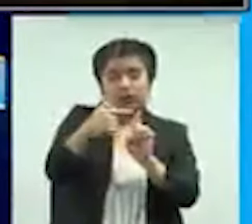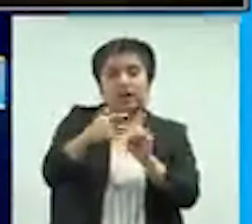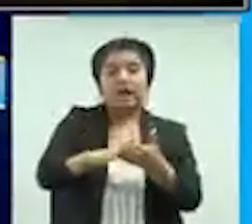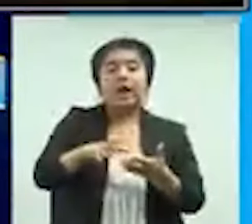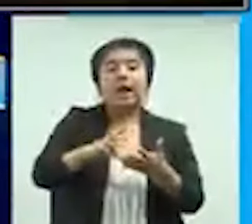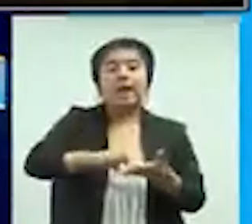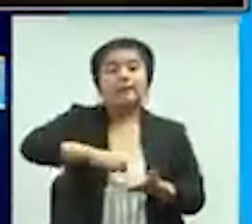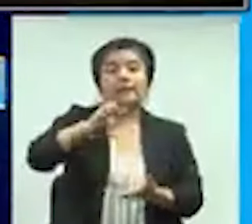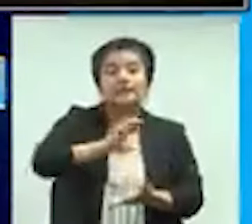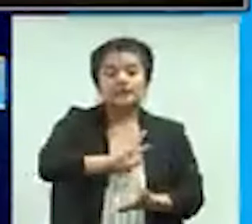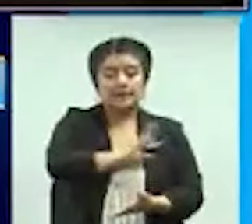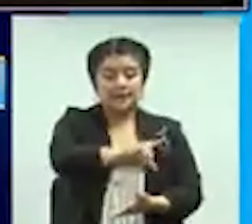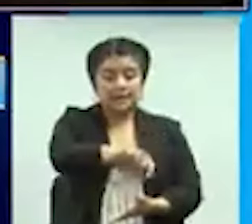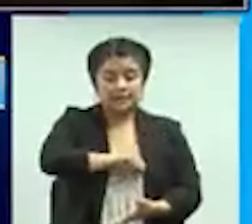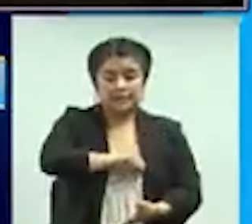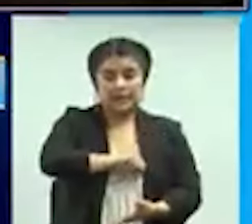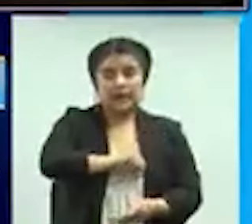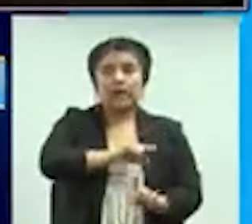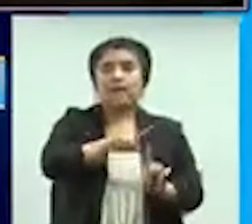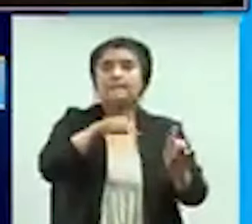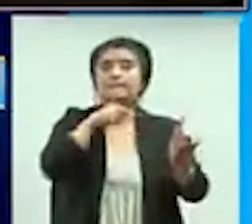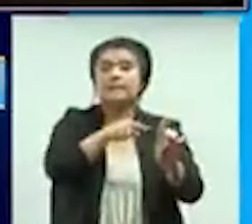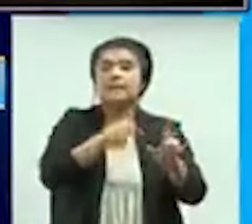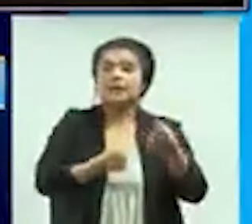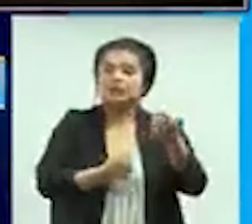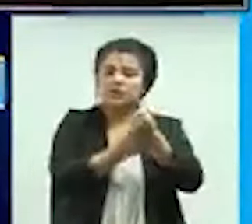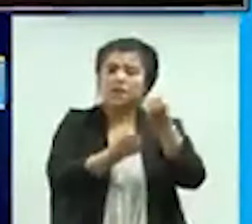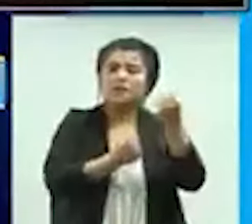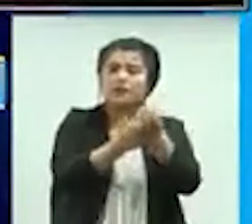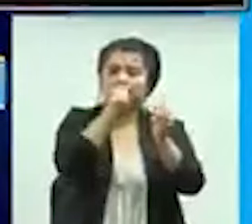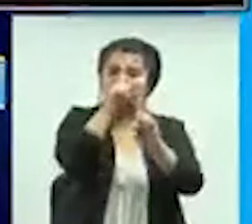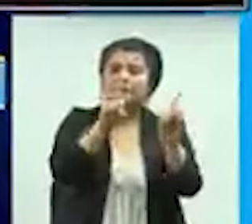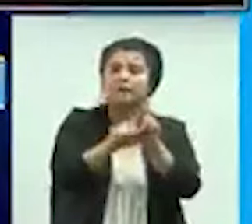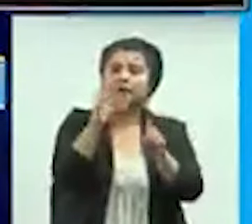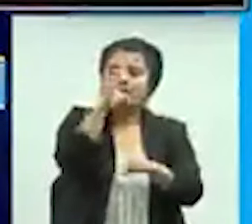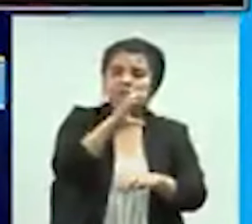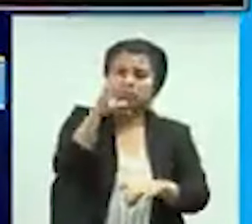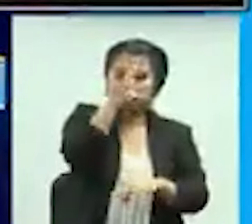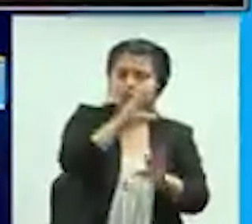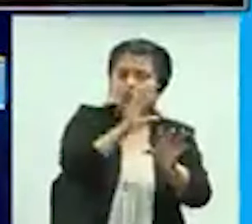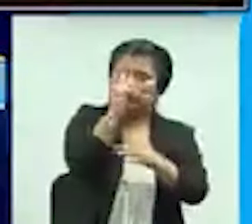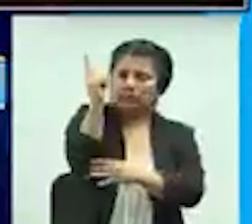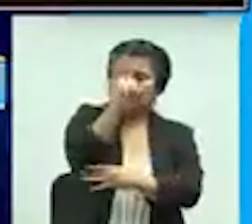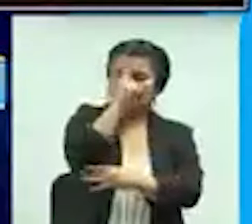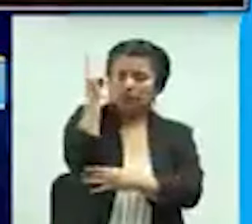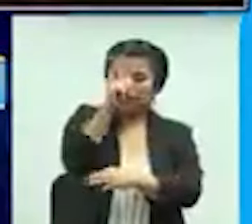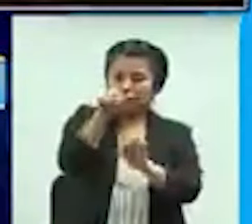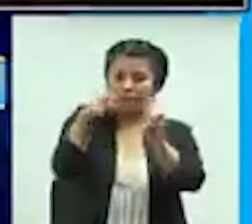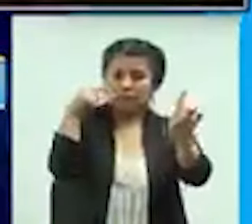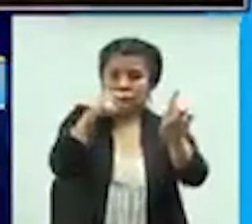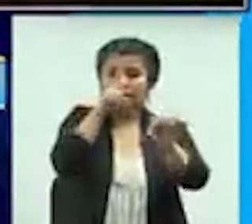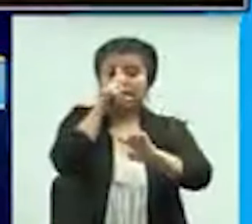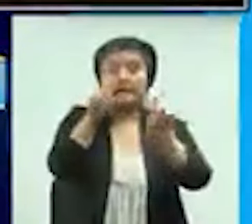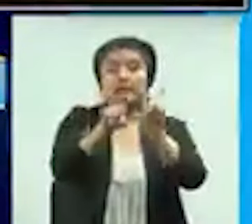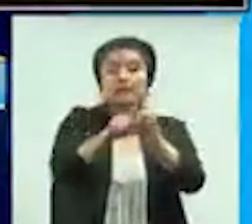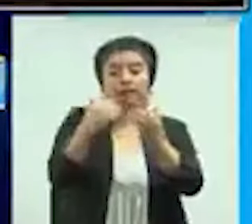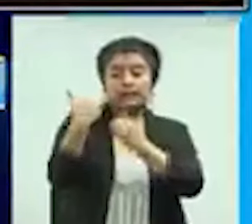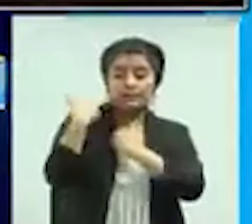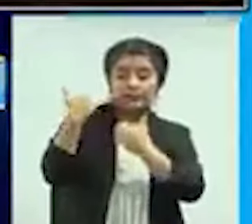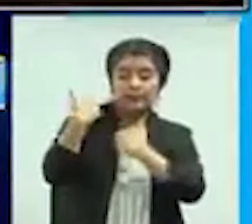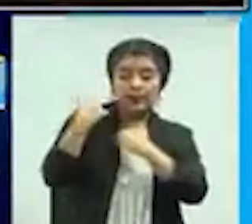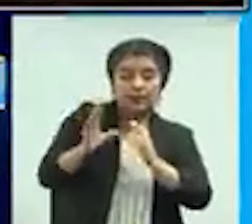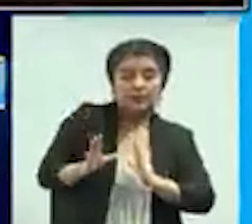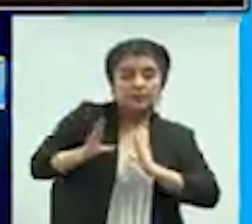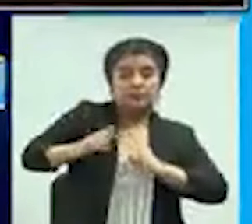palestino, siendo claros que lo apoyan y buscan impulsarlo de manera significativa. Manifestó su compromiso